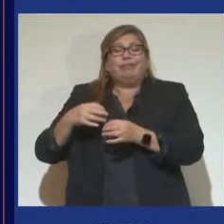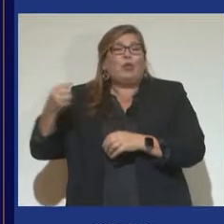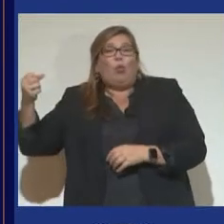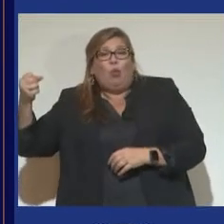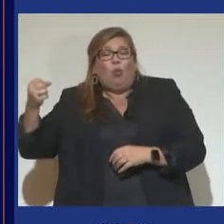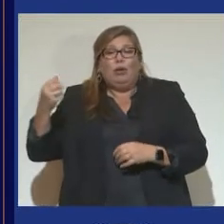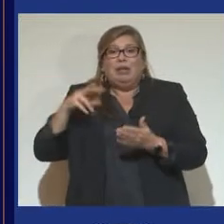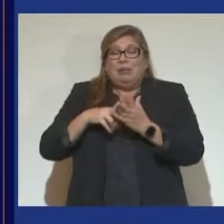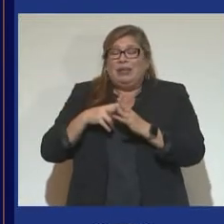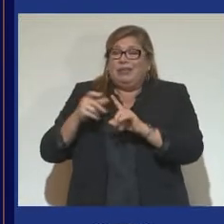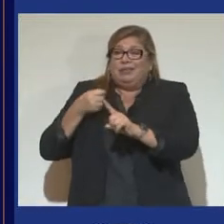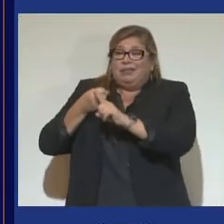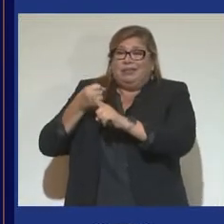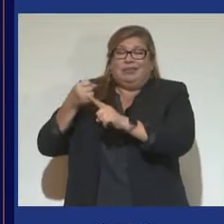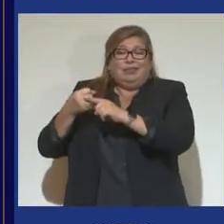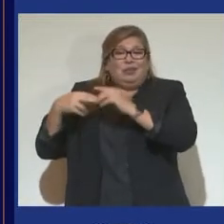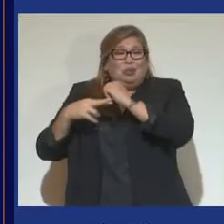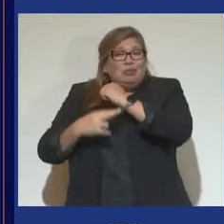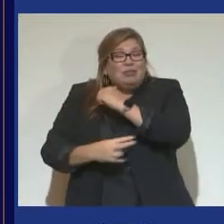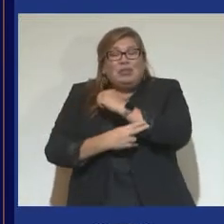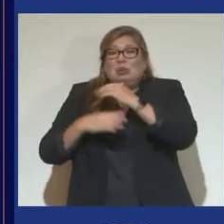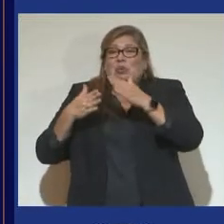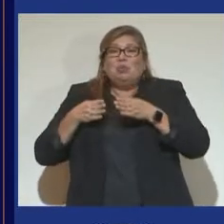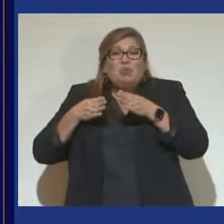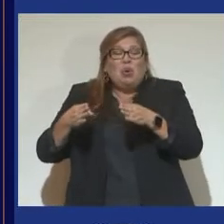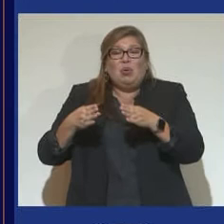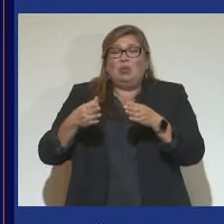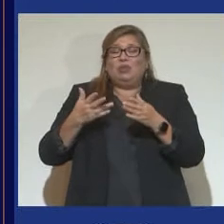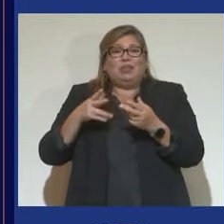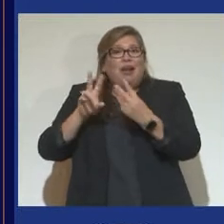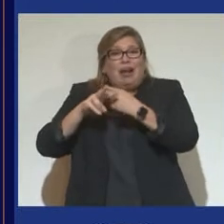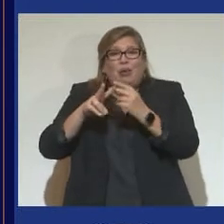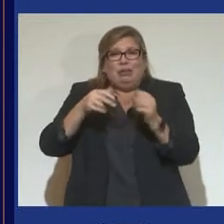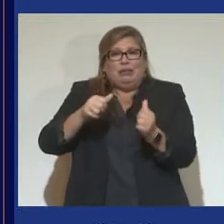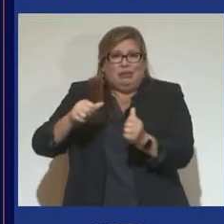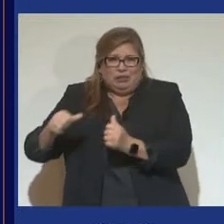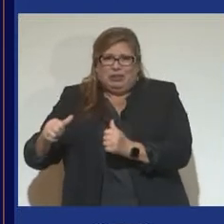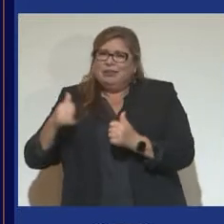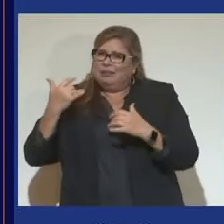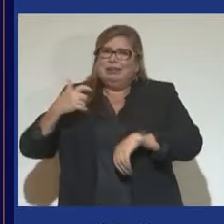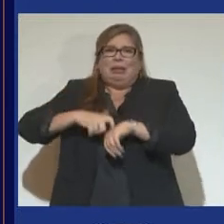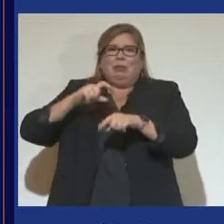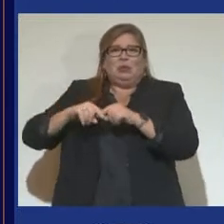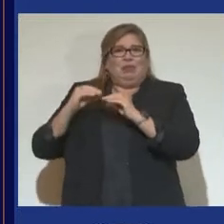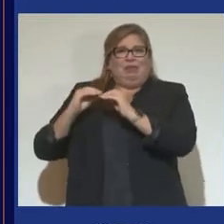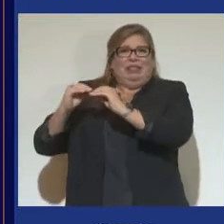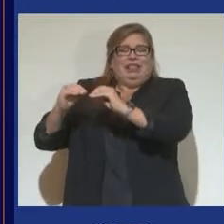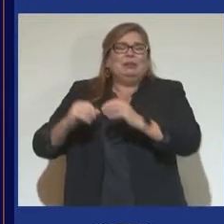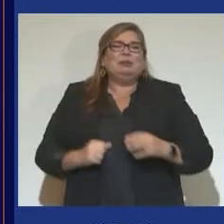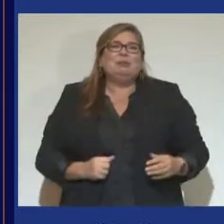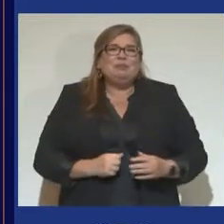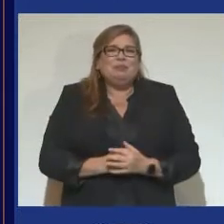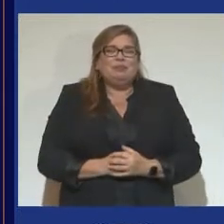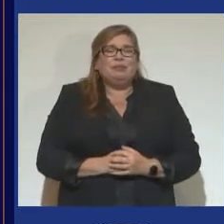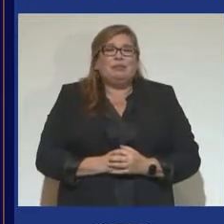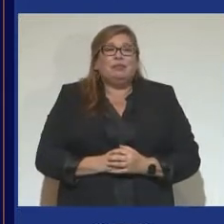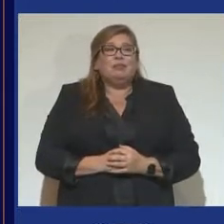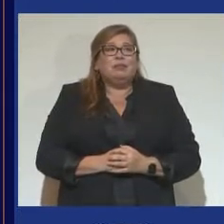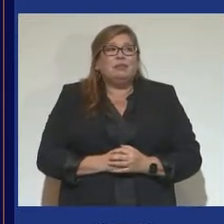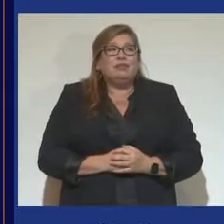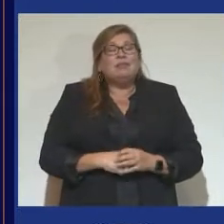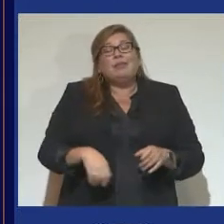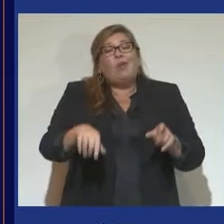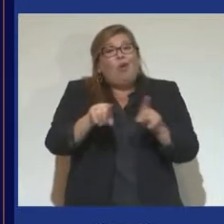y también inversiones en las carreteras autopistas y puentes y hablando de inversiones creemos que hay urgencia de